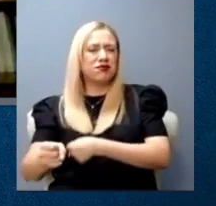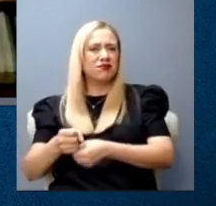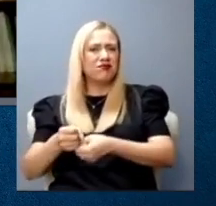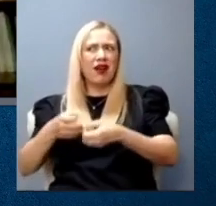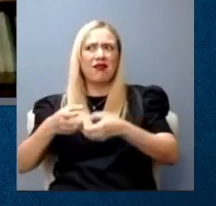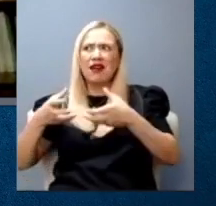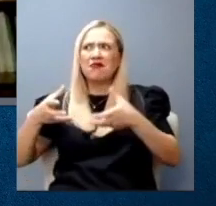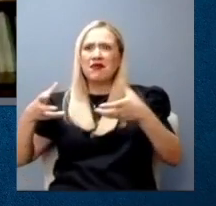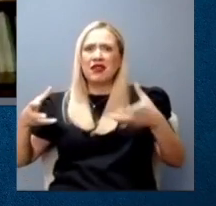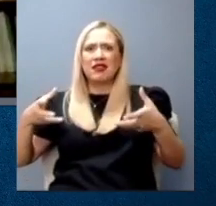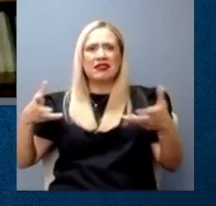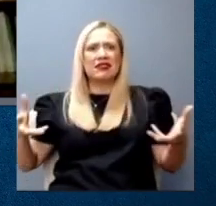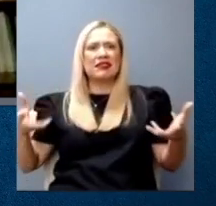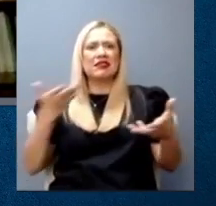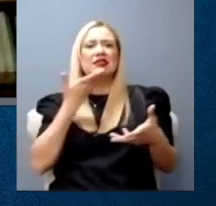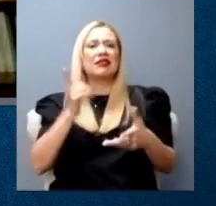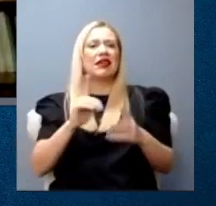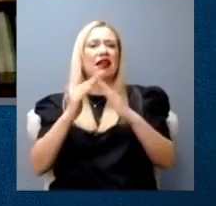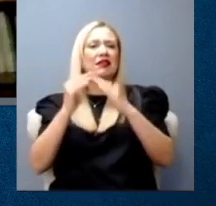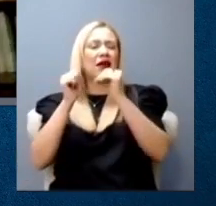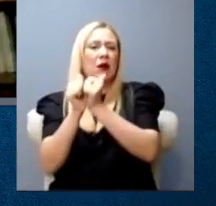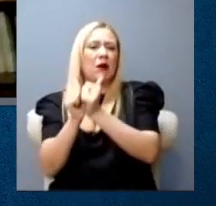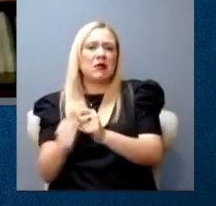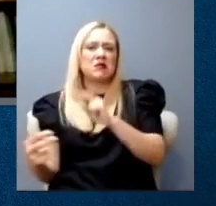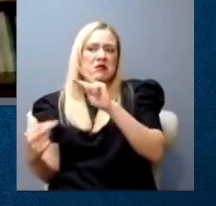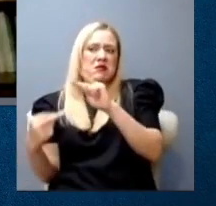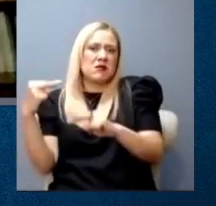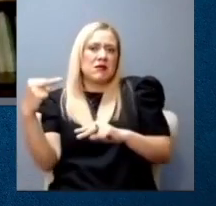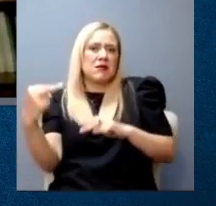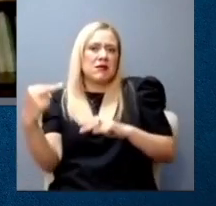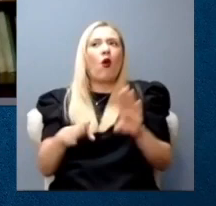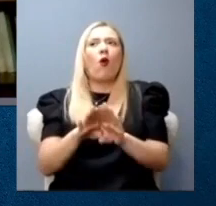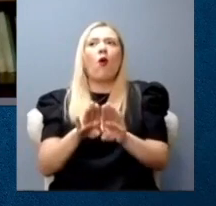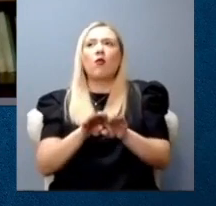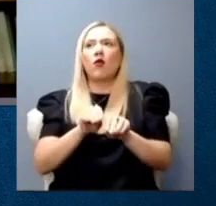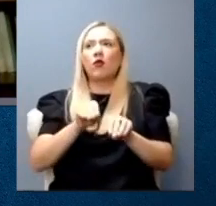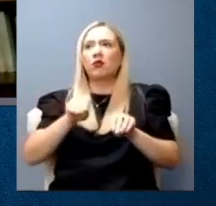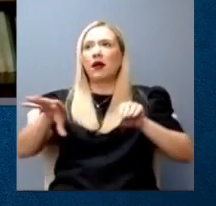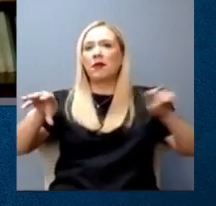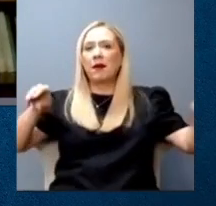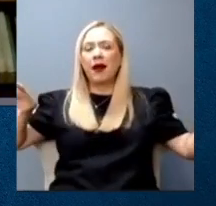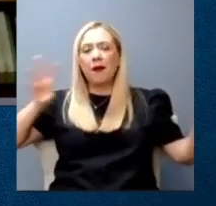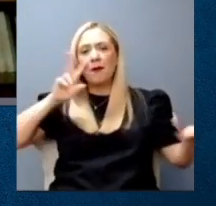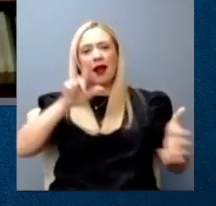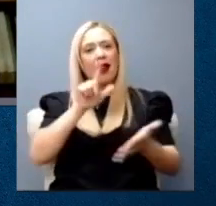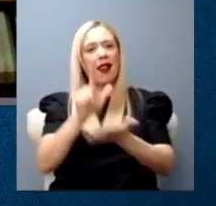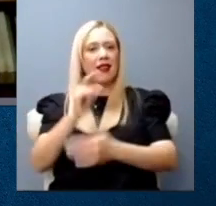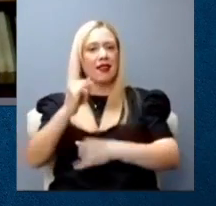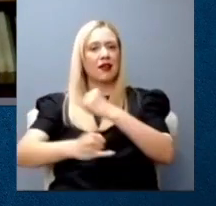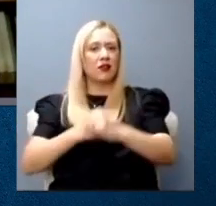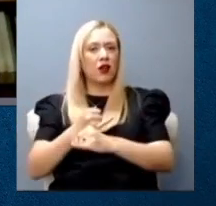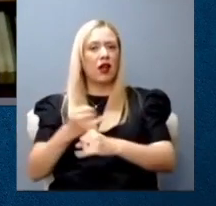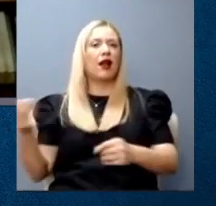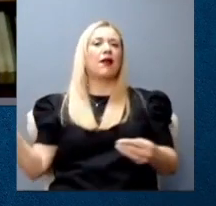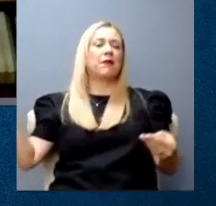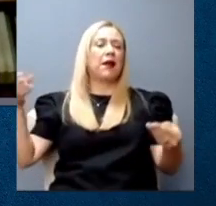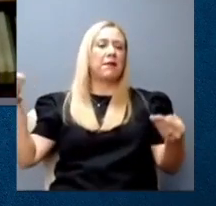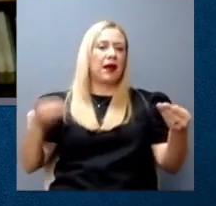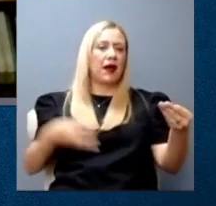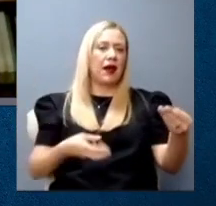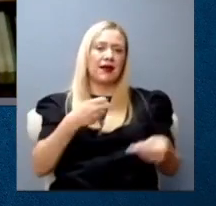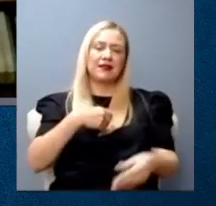¿cómo relacionamos esto a la internacionalización y a los mecanismos que hemos mencionado? Y con esto concluyo, creo